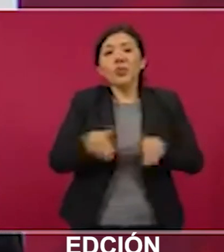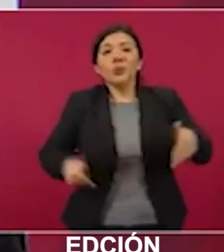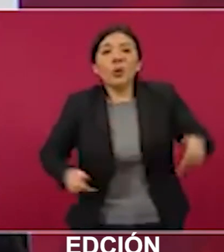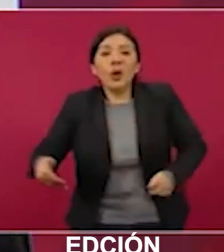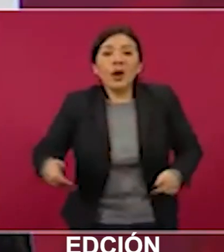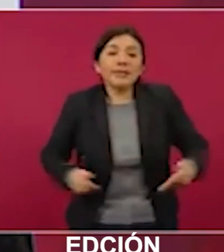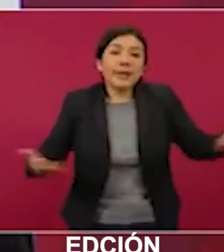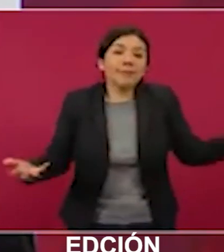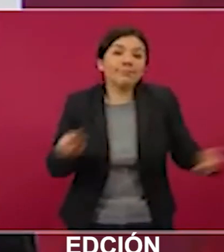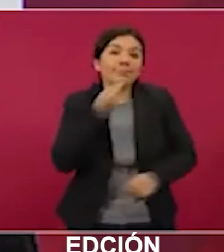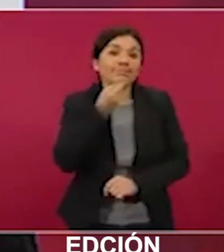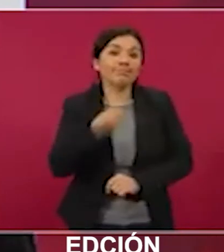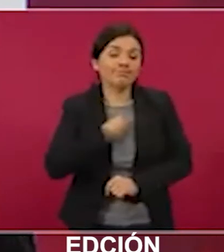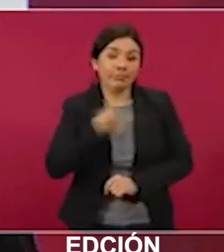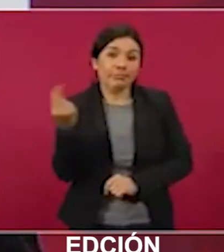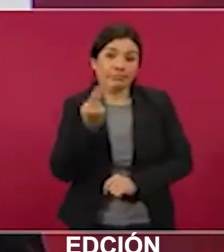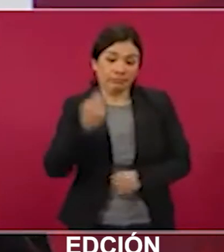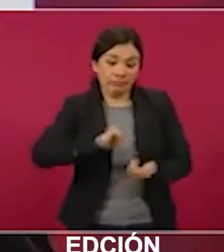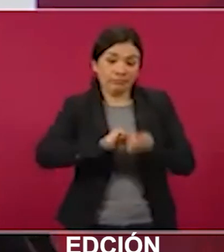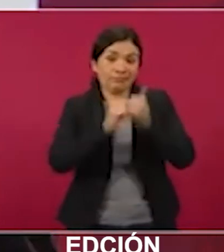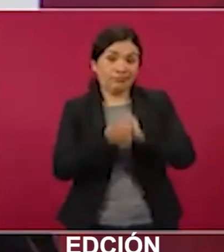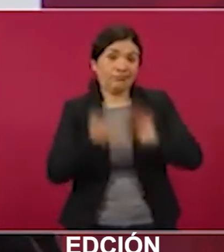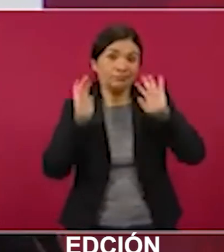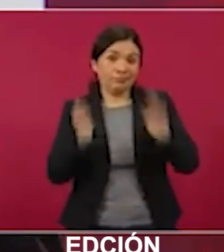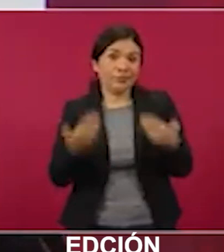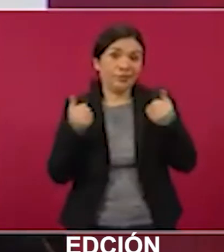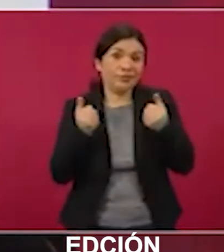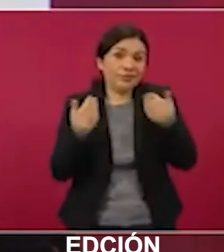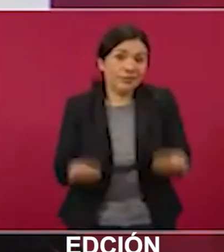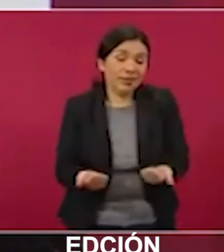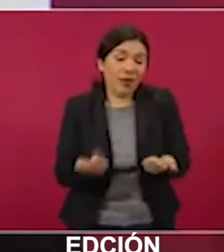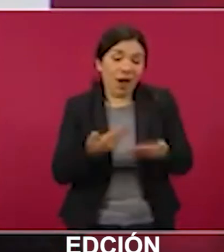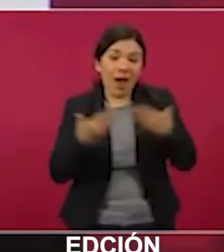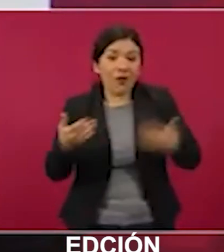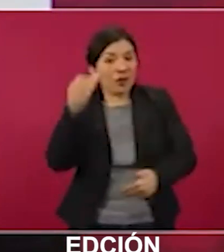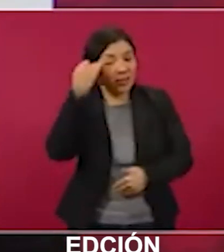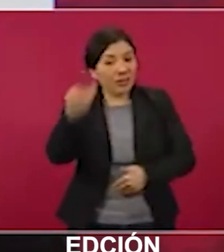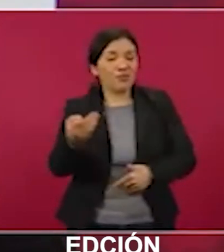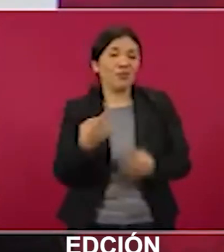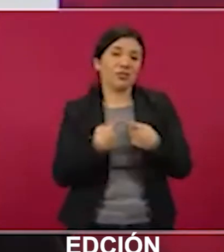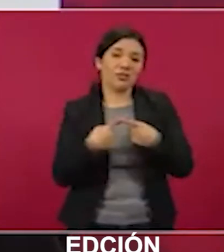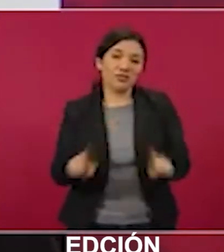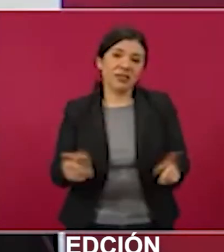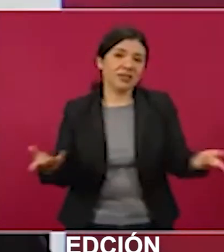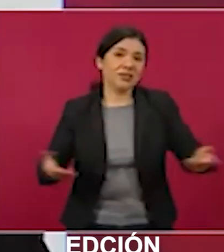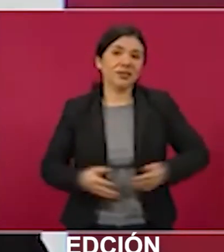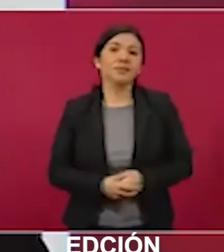pues tienen que ir entendiendo de que son otros tiempos. Muy bien.